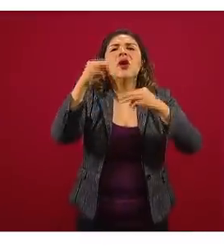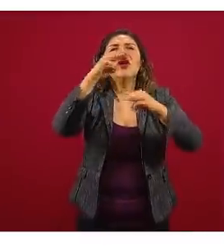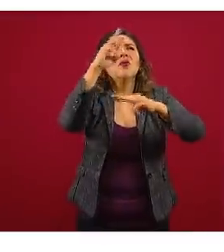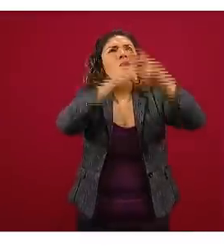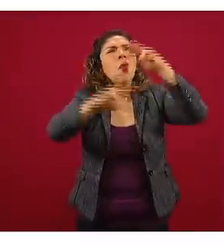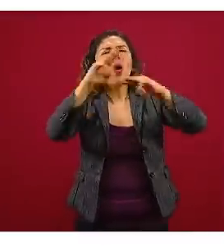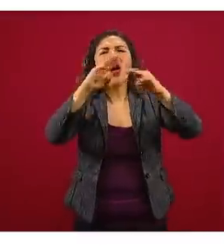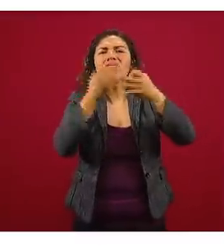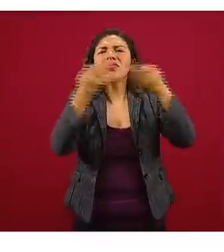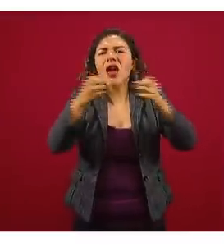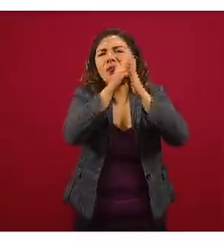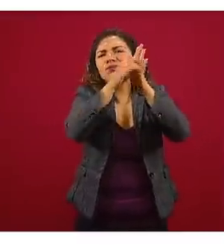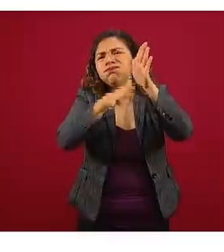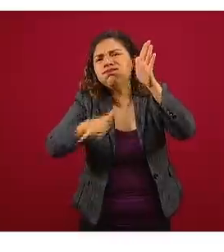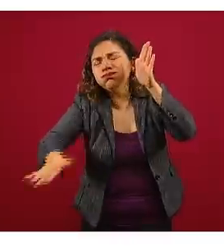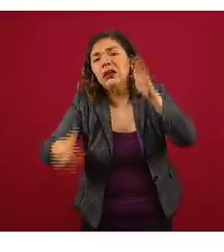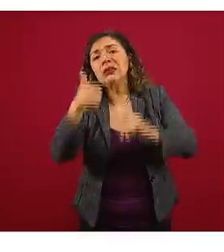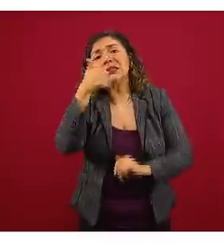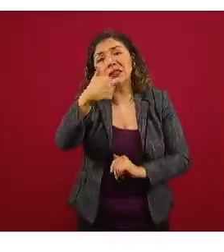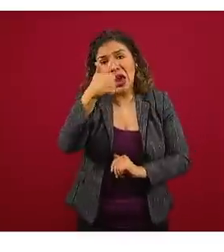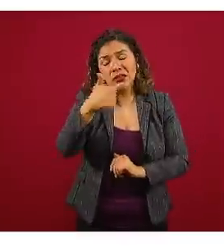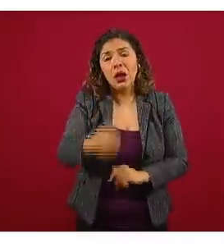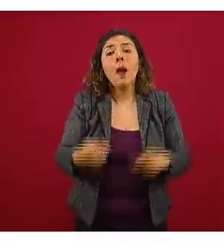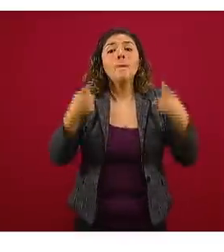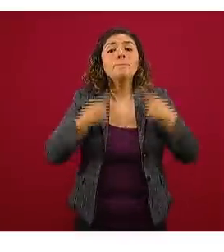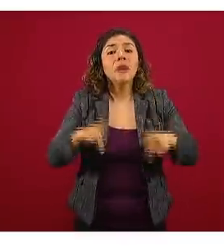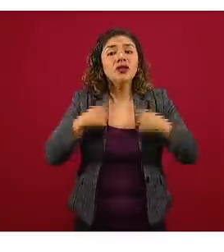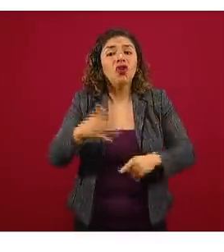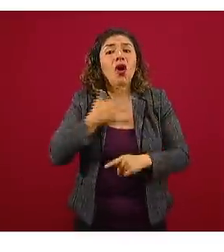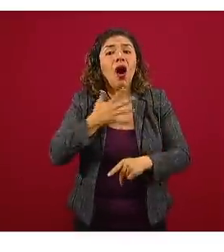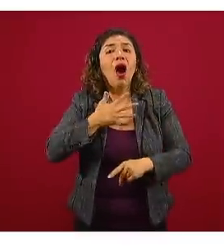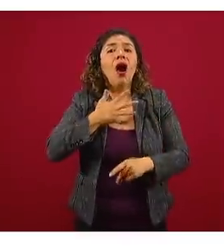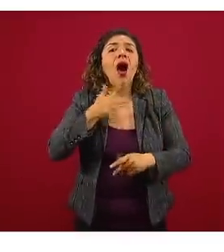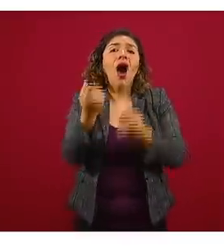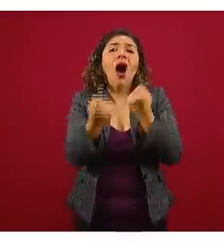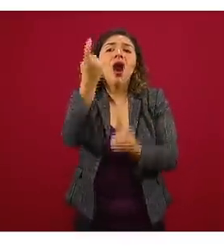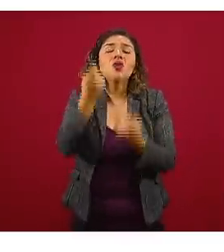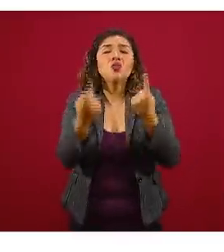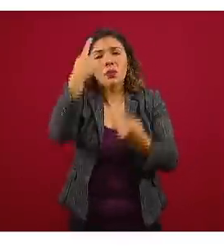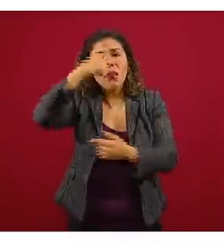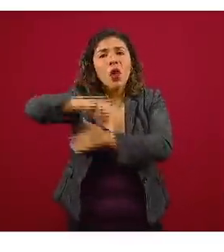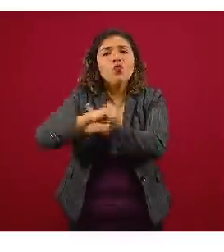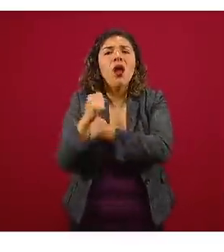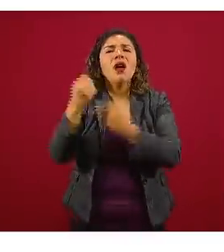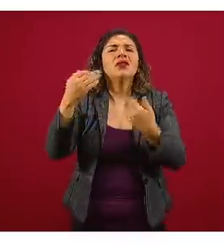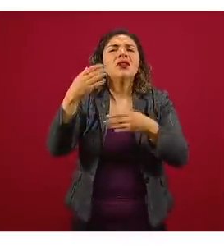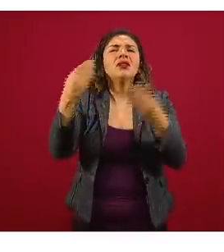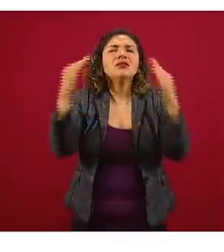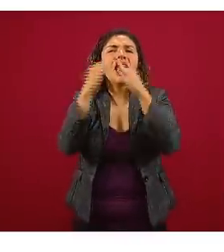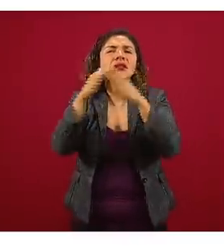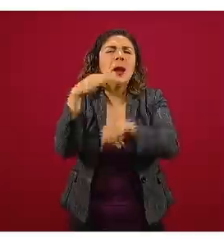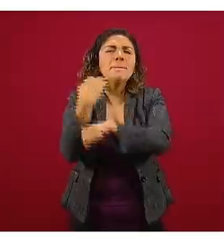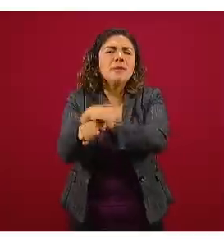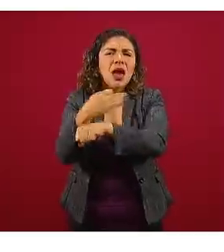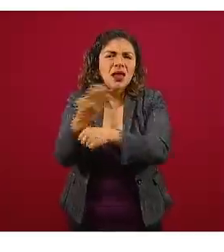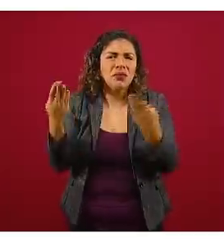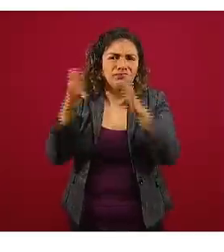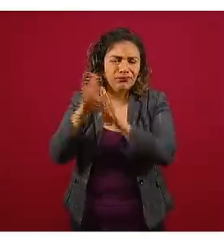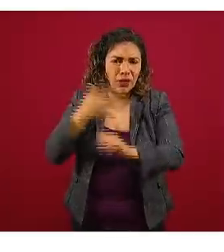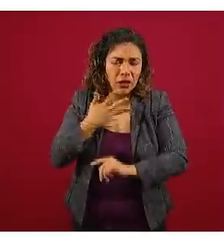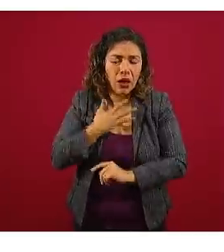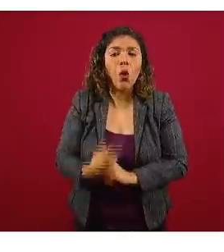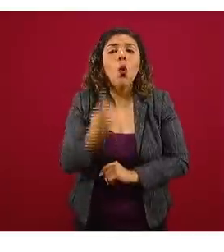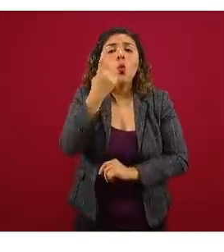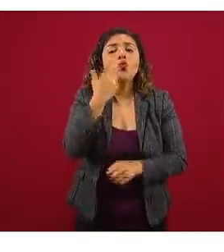339 personas al momento en 7 refugios temporales 5 cauces desbordados 1 hospital afectado que